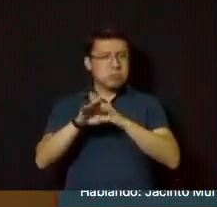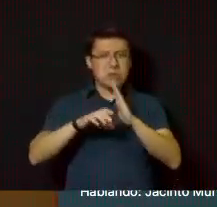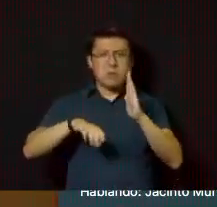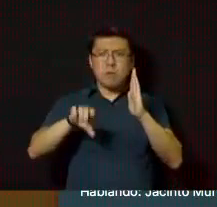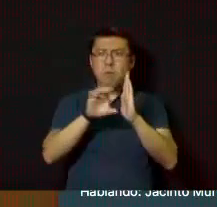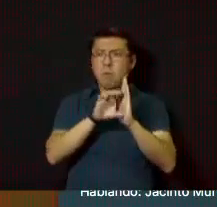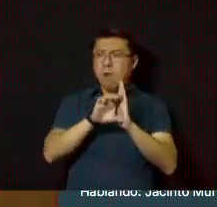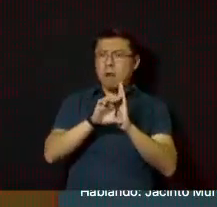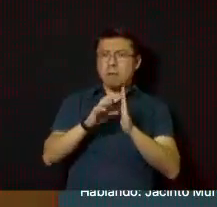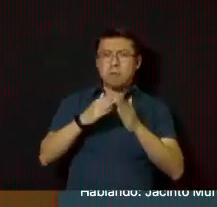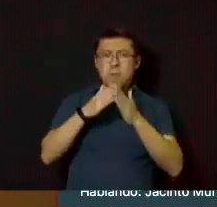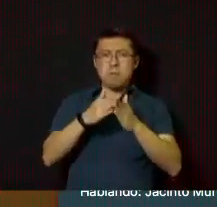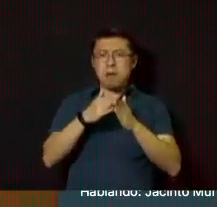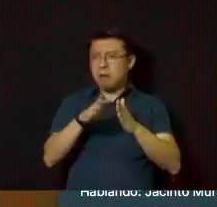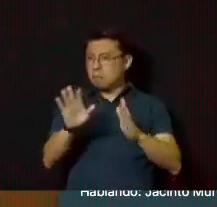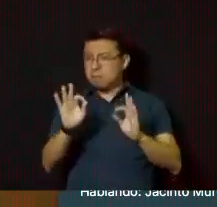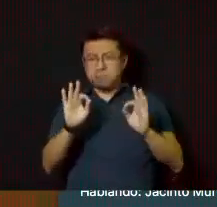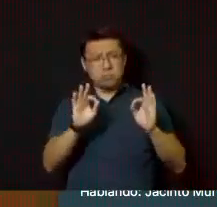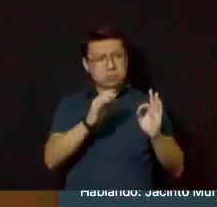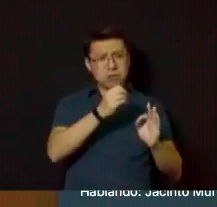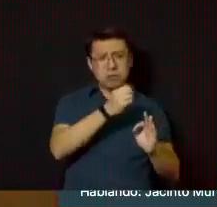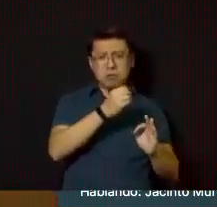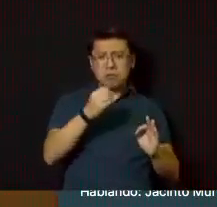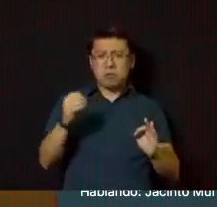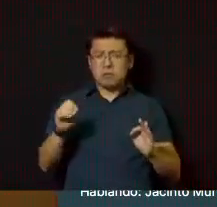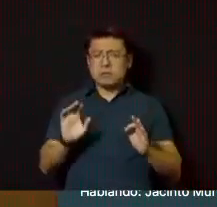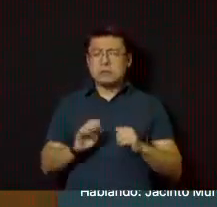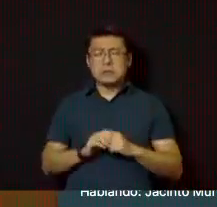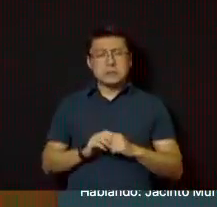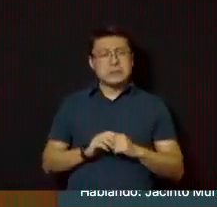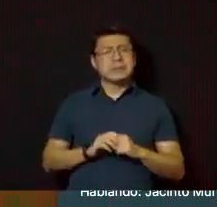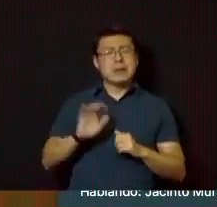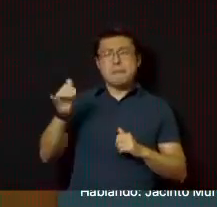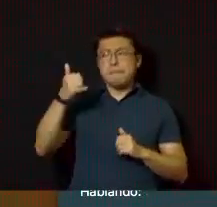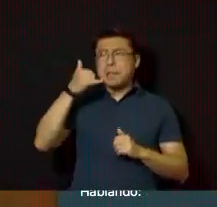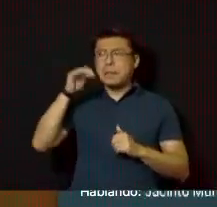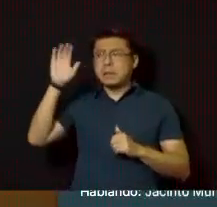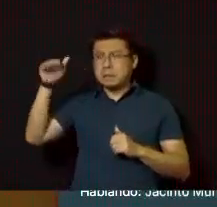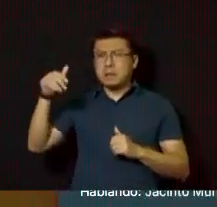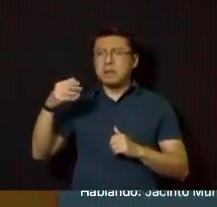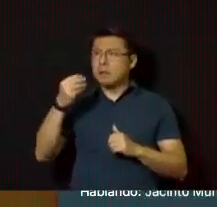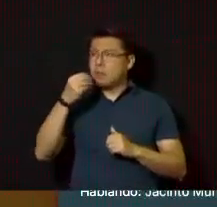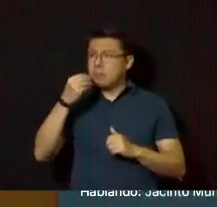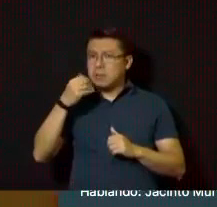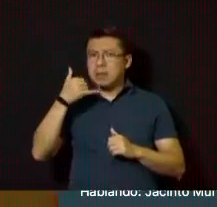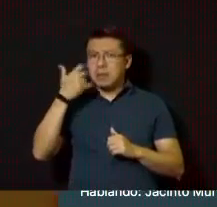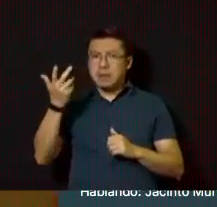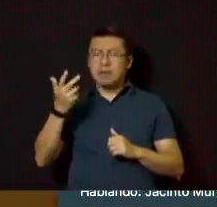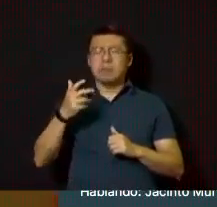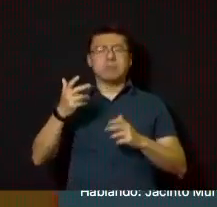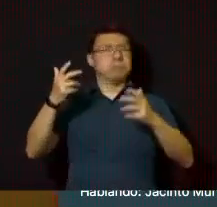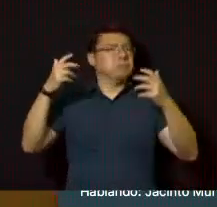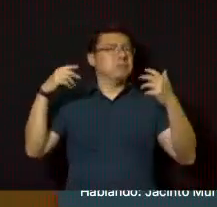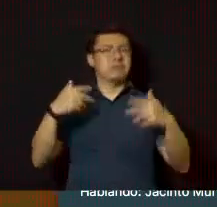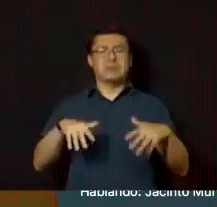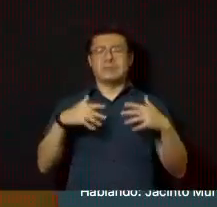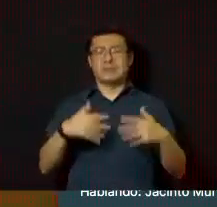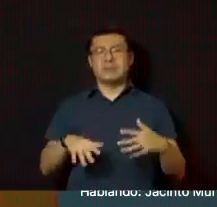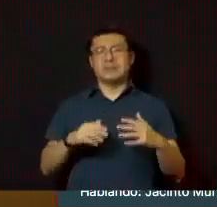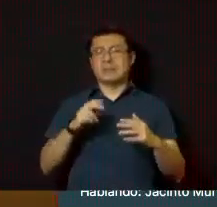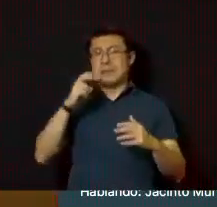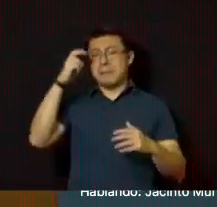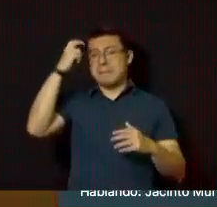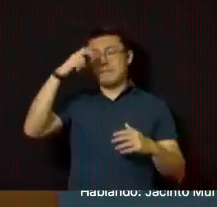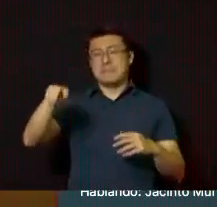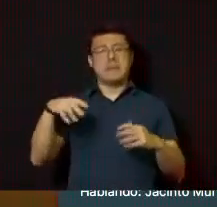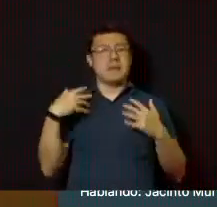arreglado, tú pedías a la habitación comida y bueno, la verdad que fue para mí ese viaje muy fuerte.